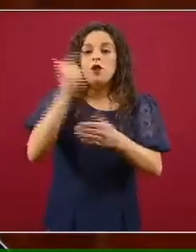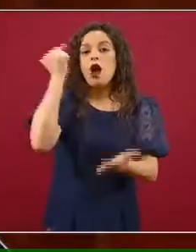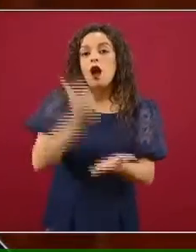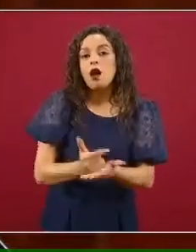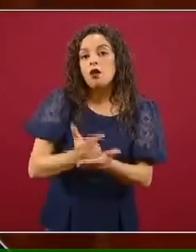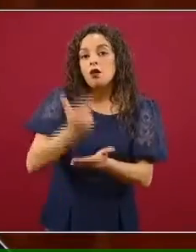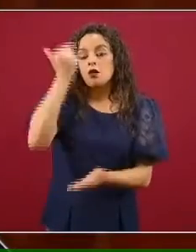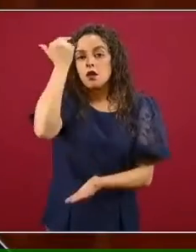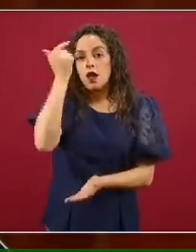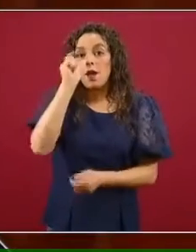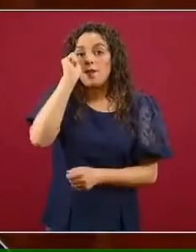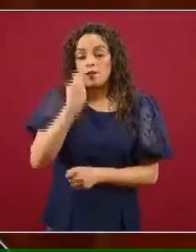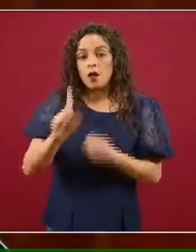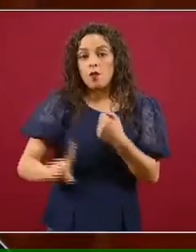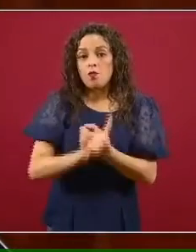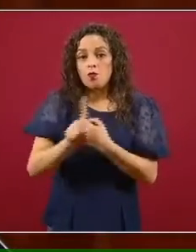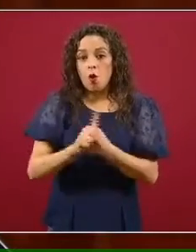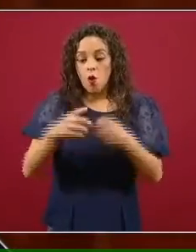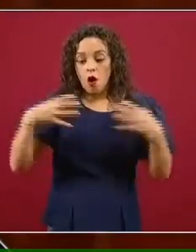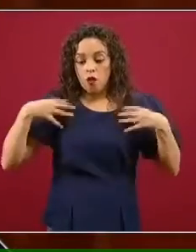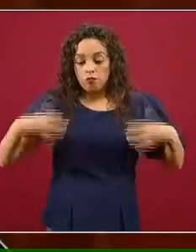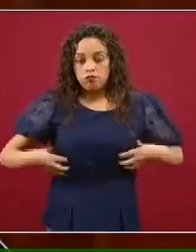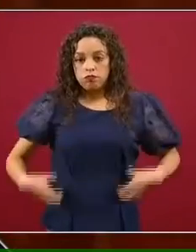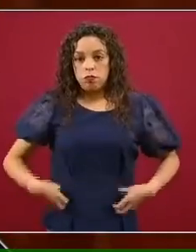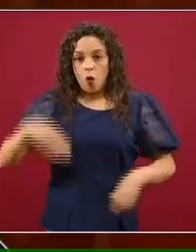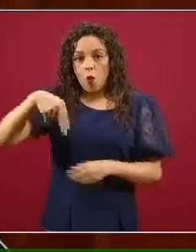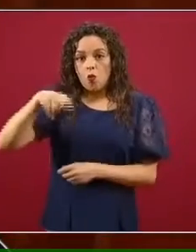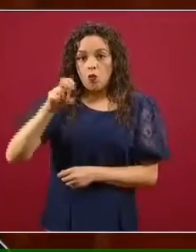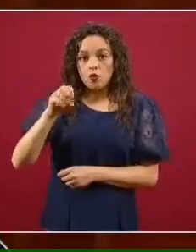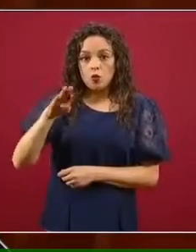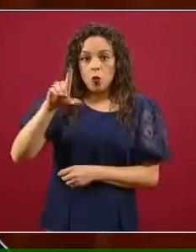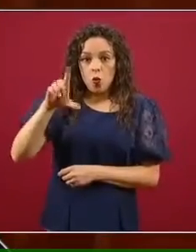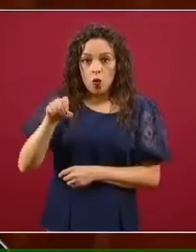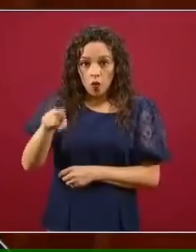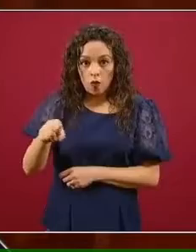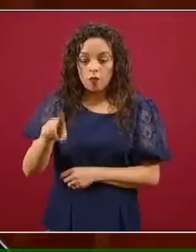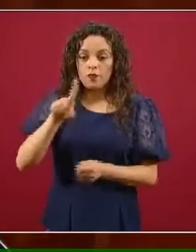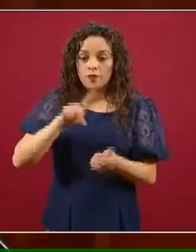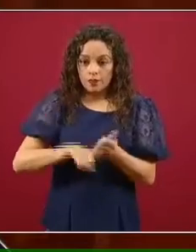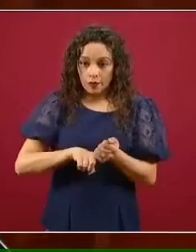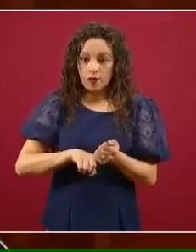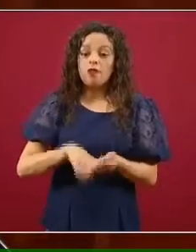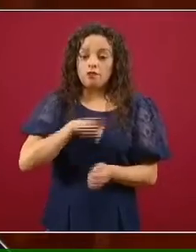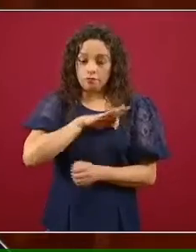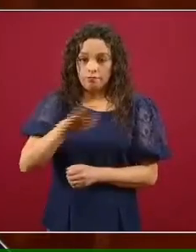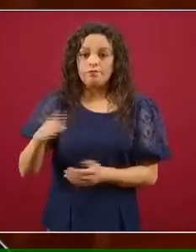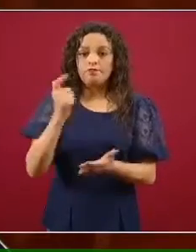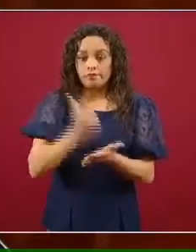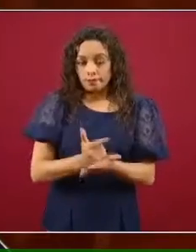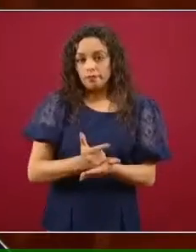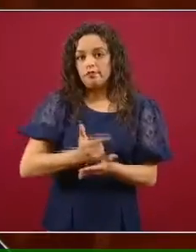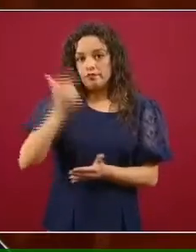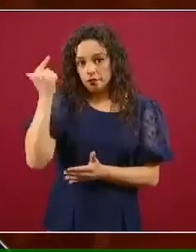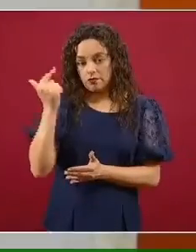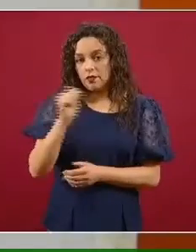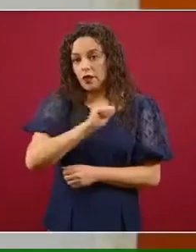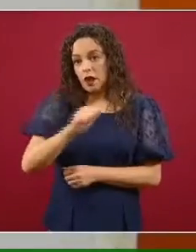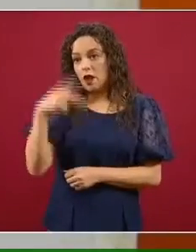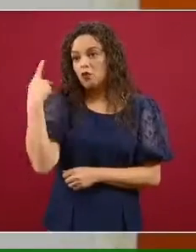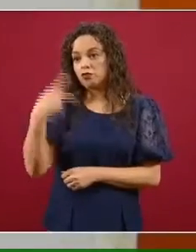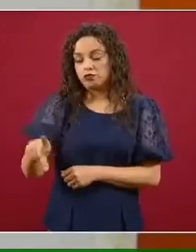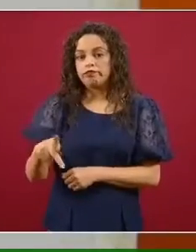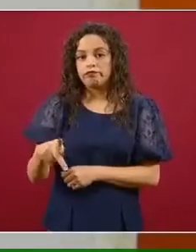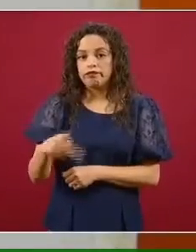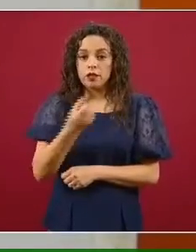los músculos, algo que se llama rhabdomiolisis y que puede condicionar un problema severo en la salud de las personas.